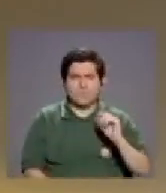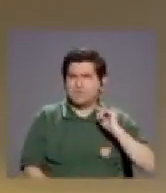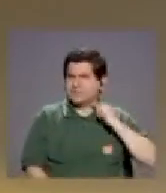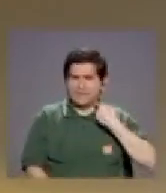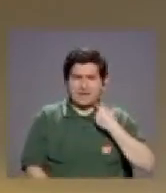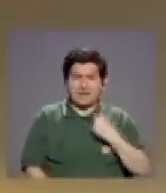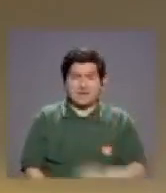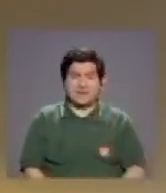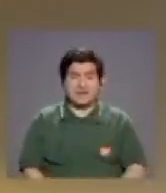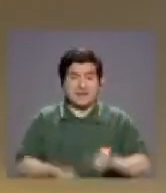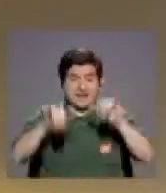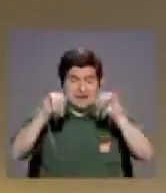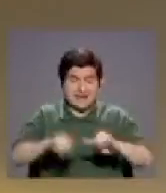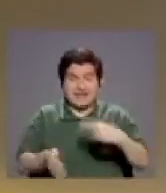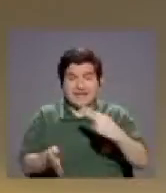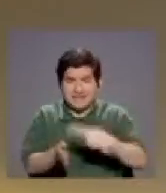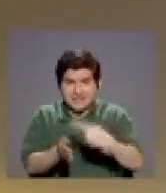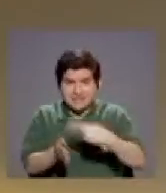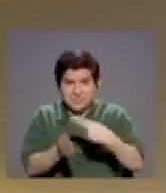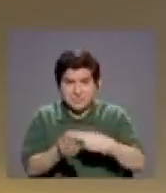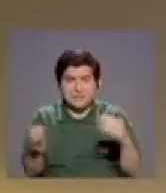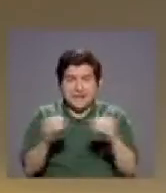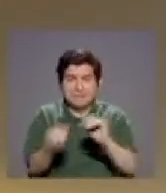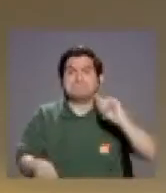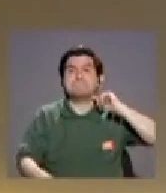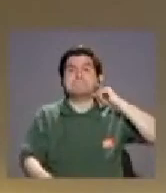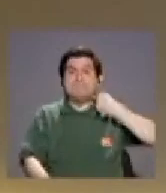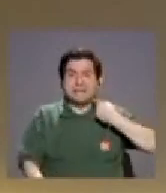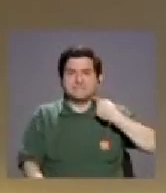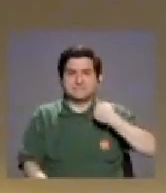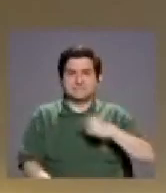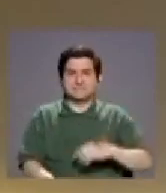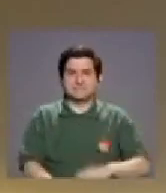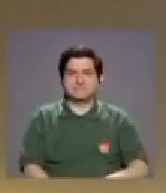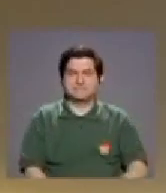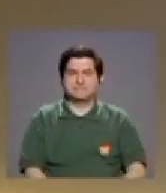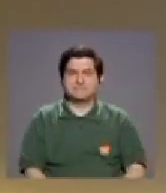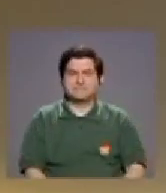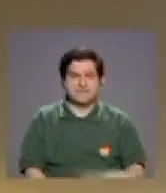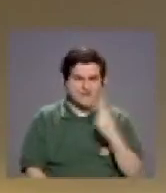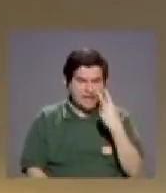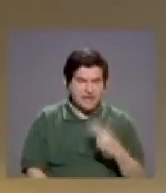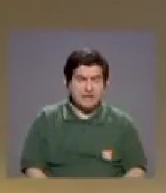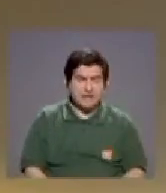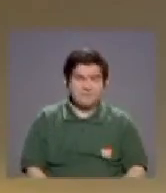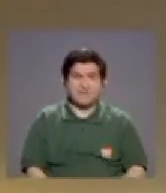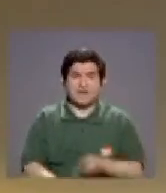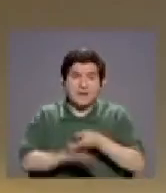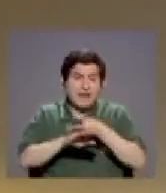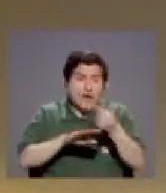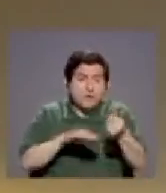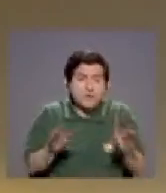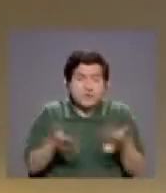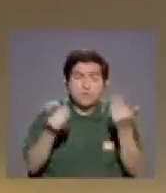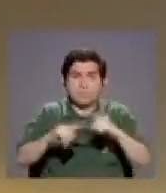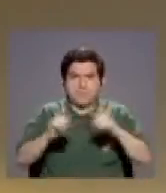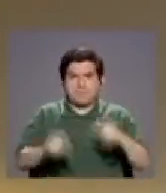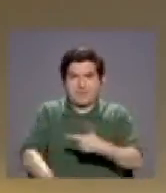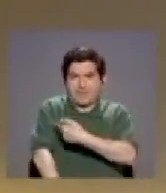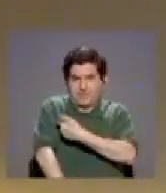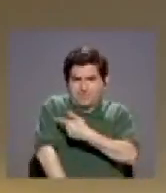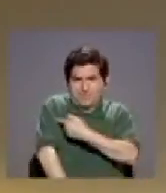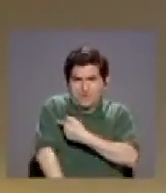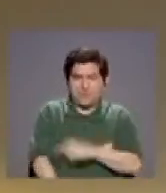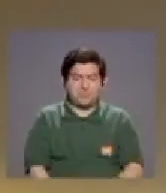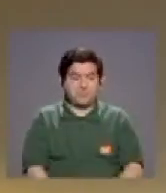la hospitalización es mucho más cara y además hay que ver cómo se cura, mientras que con la vacuna, en